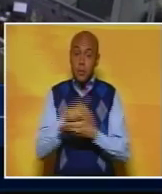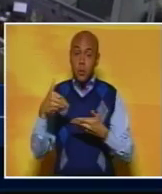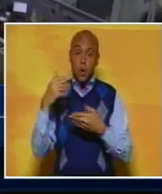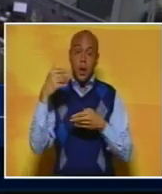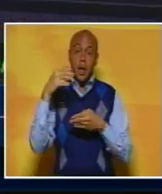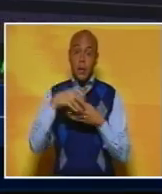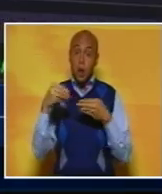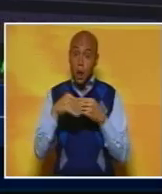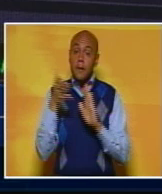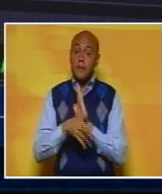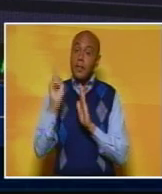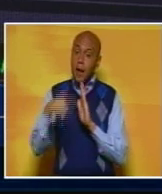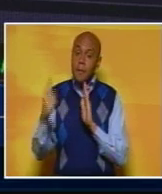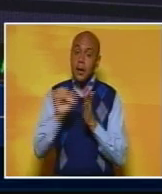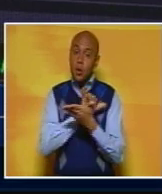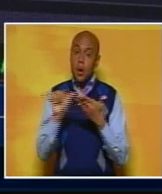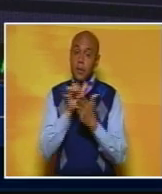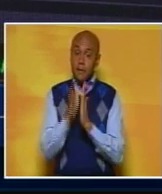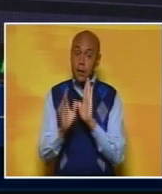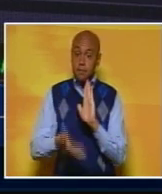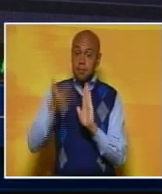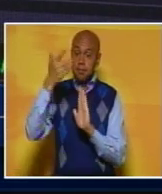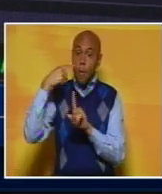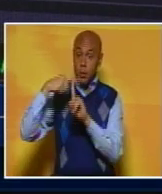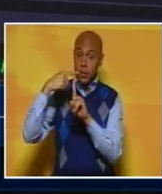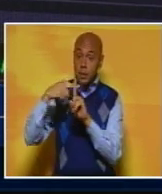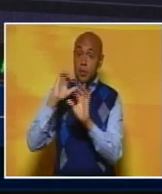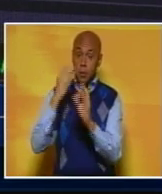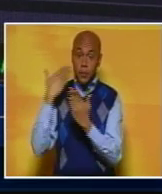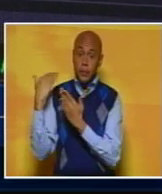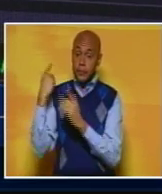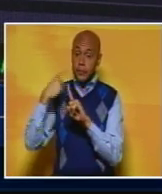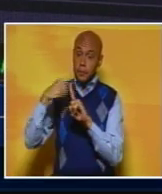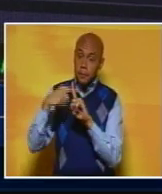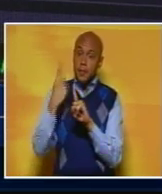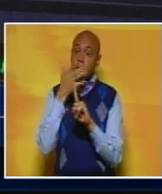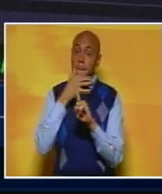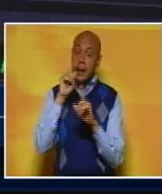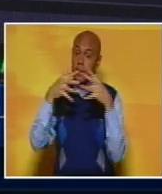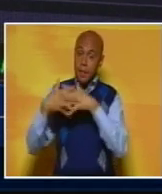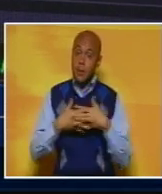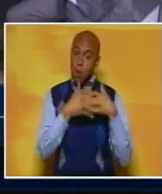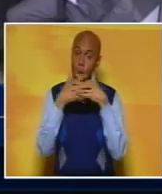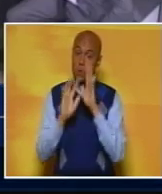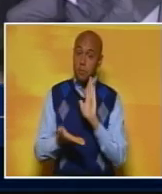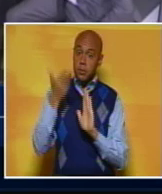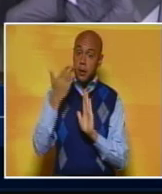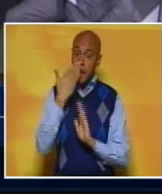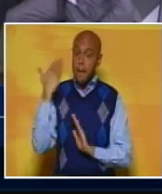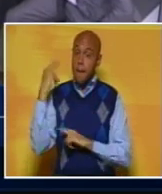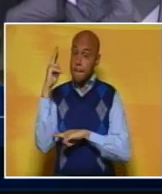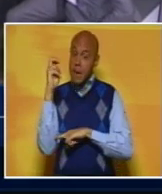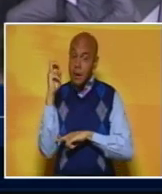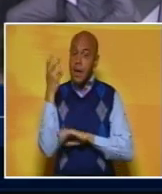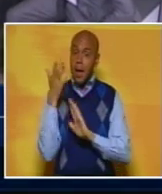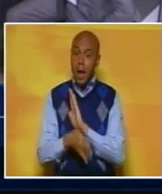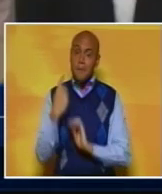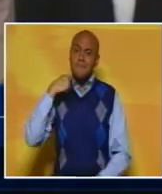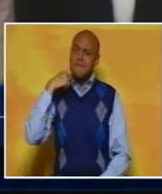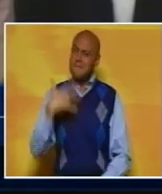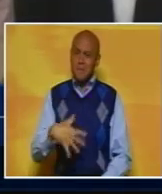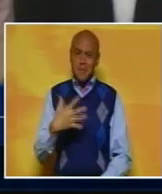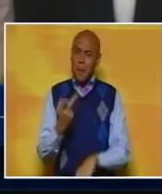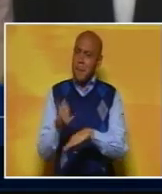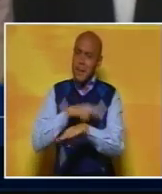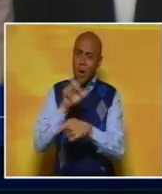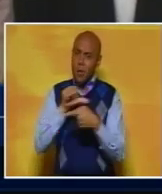embargo, Wall Street abrió la jornada en positivo en un aparente rebote del mercado estadounidense, que el pasado viernes tuvo su peor semana